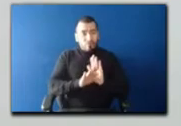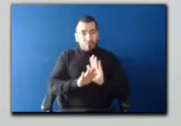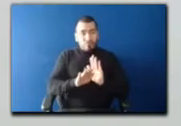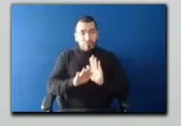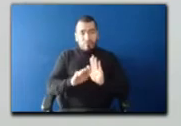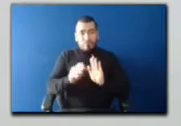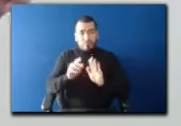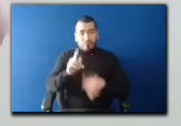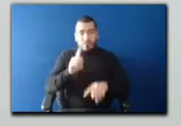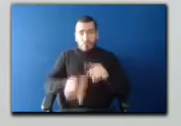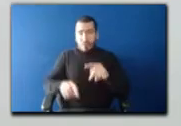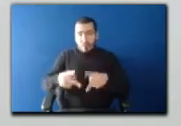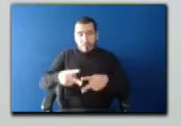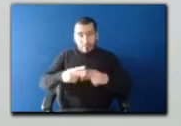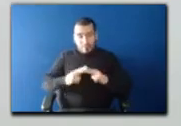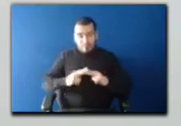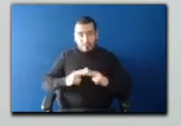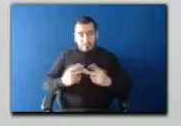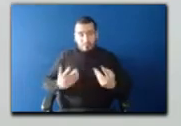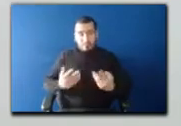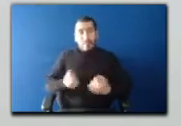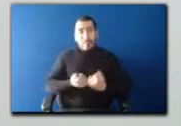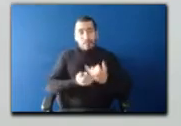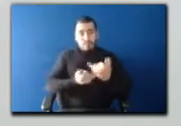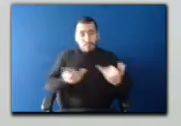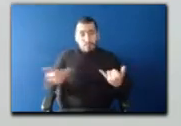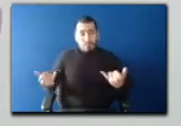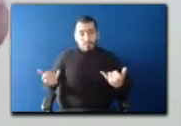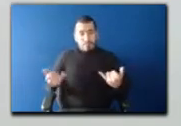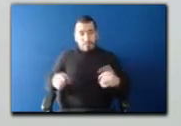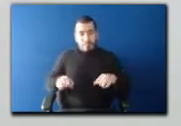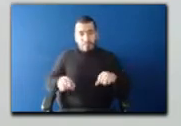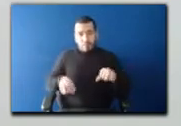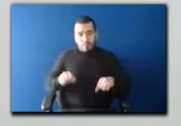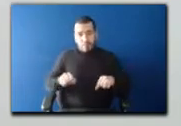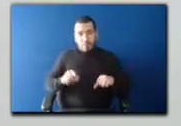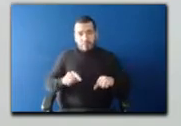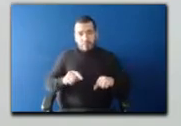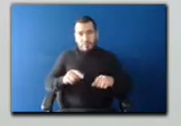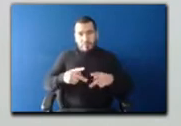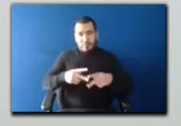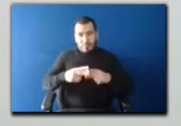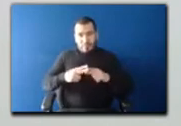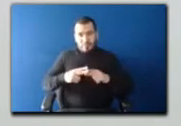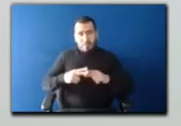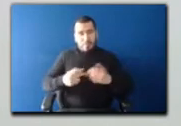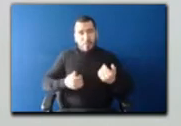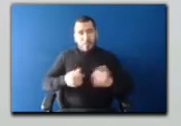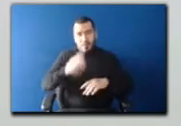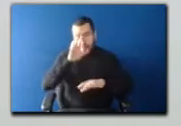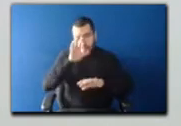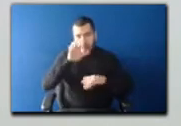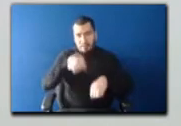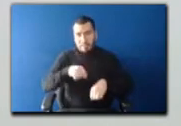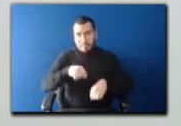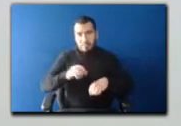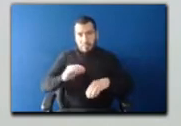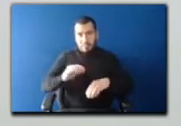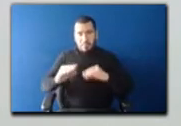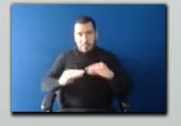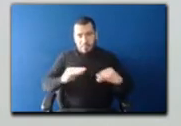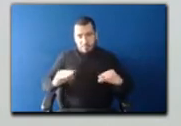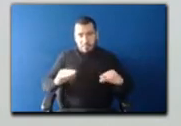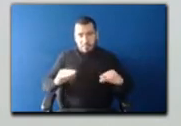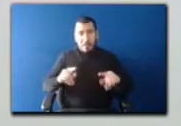muchos mitos alrededor de todo esto. Lo que determina la posibilidad de acceder a un crédito es la capacidad de pago. Hay muchas